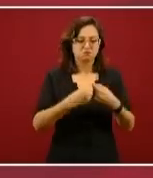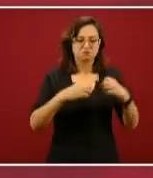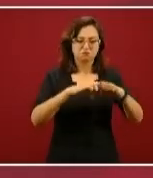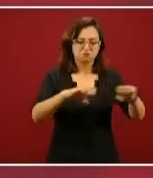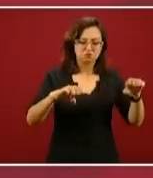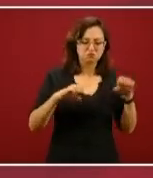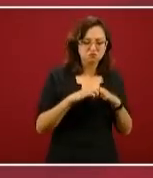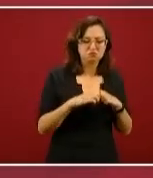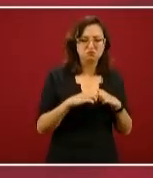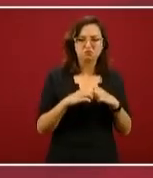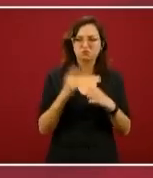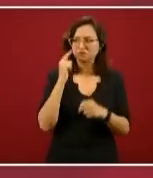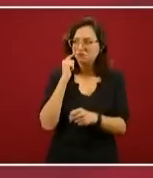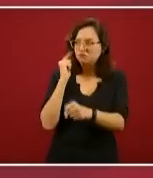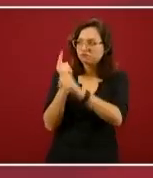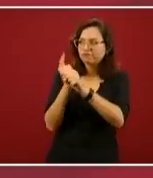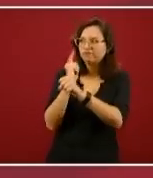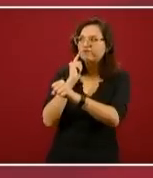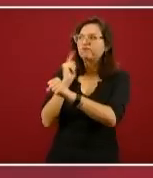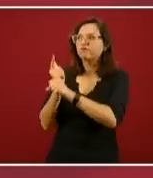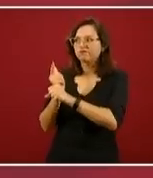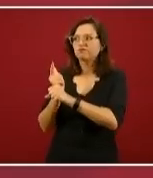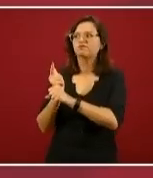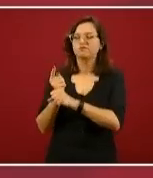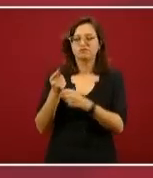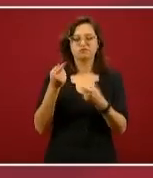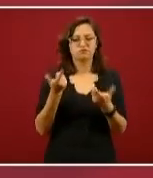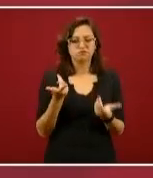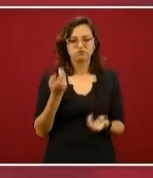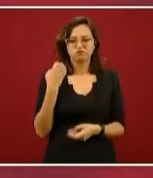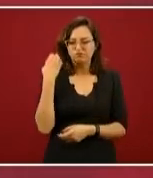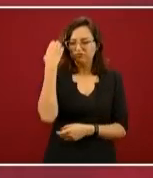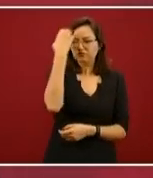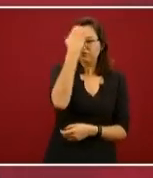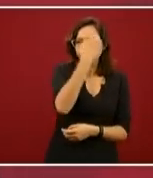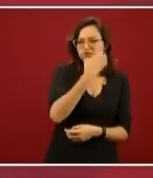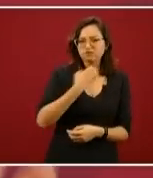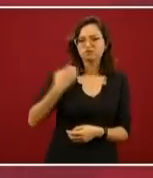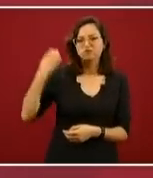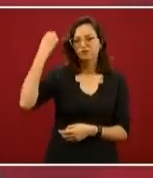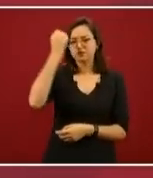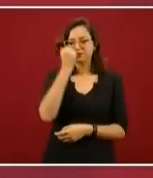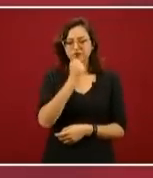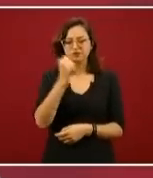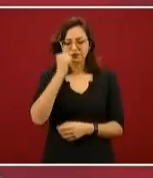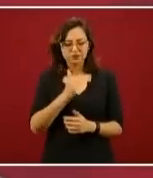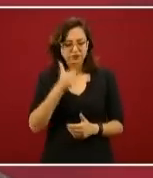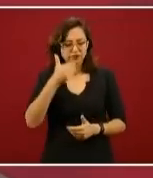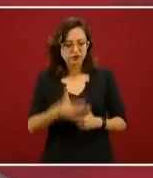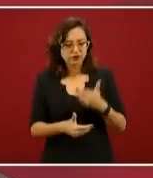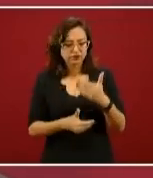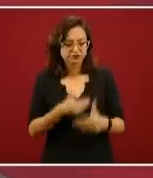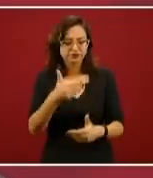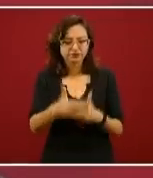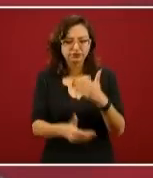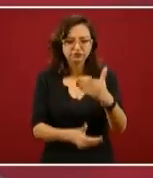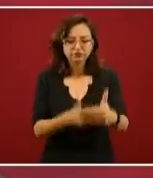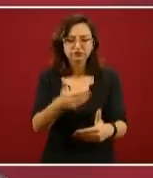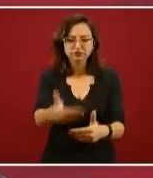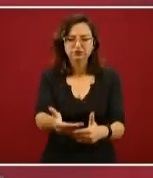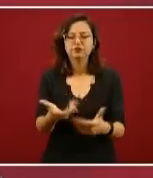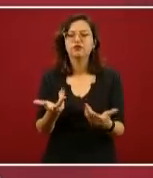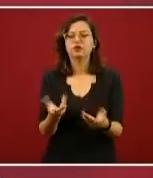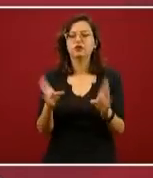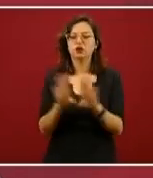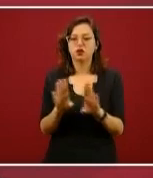solamente la identificación de retos, sino la evaluación crítica en todo momento de cuáles son los elementos que